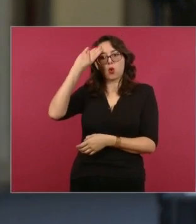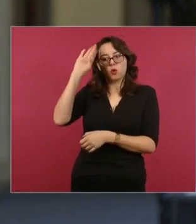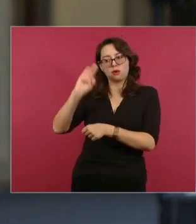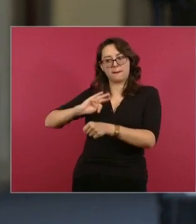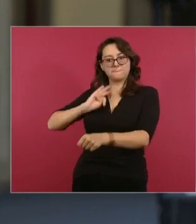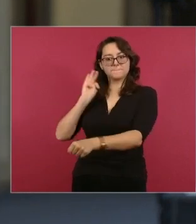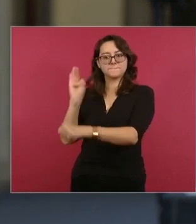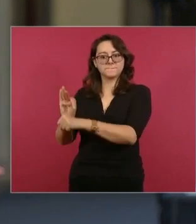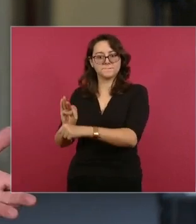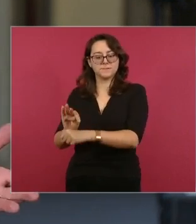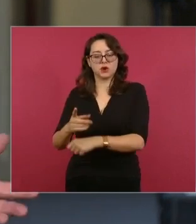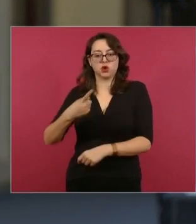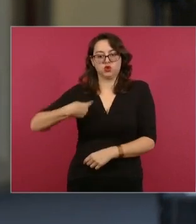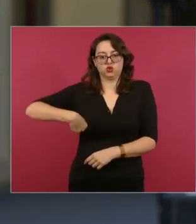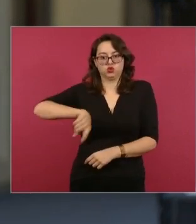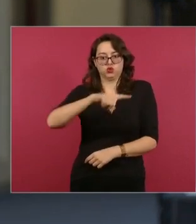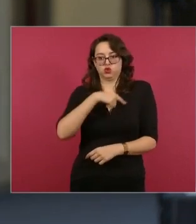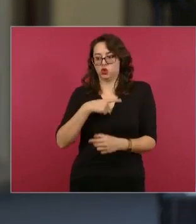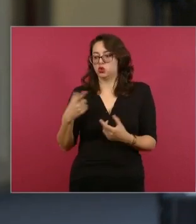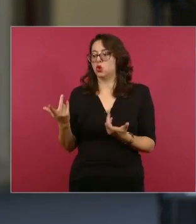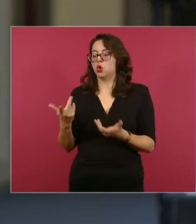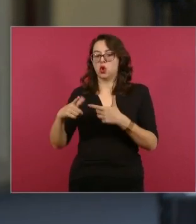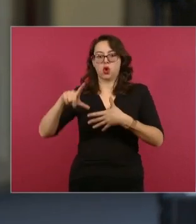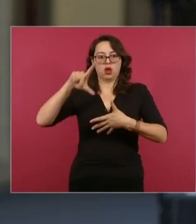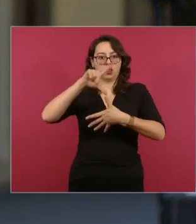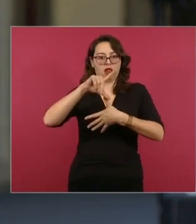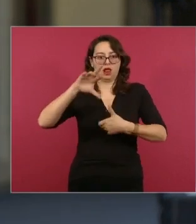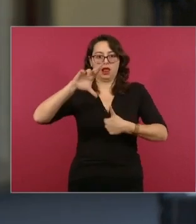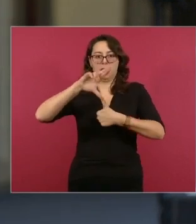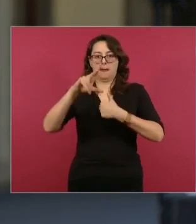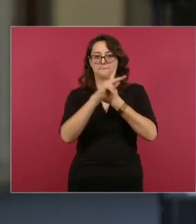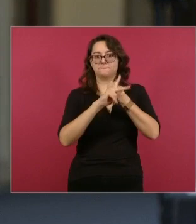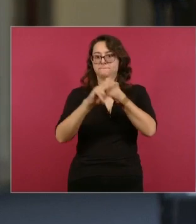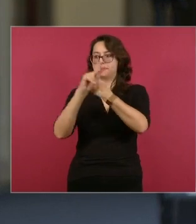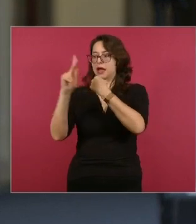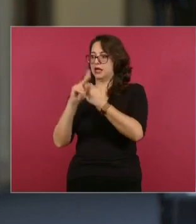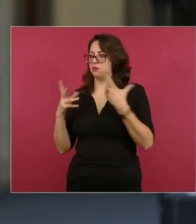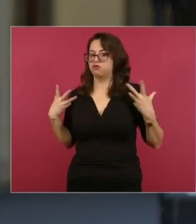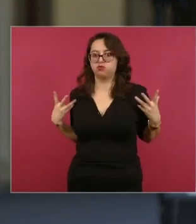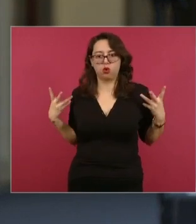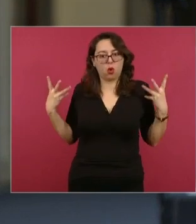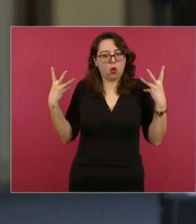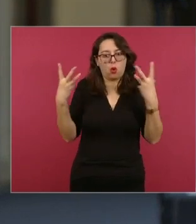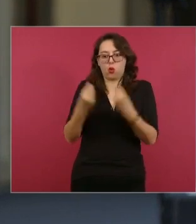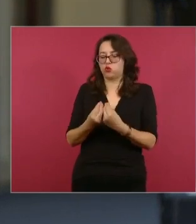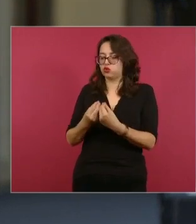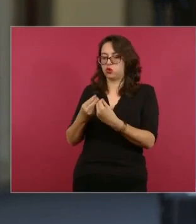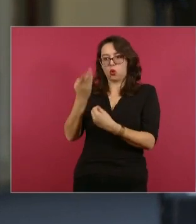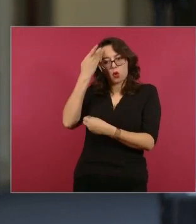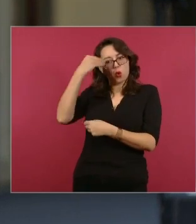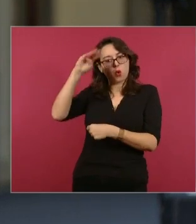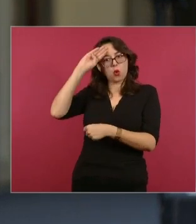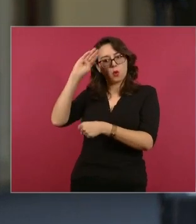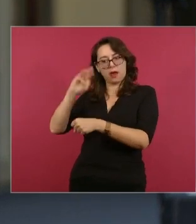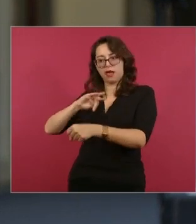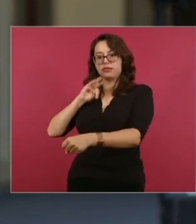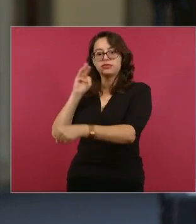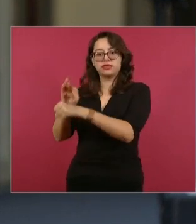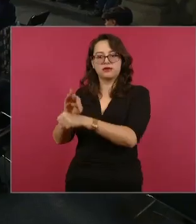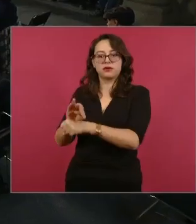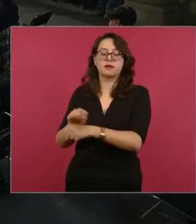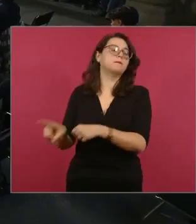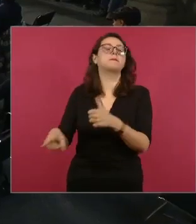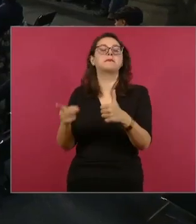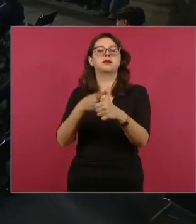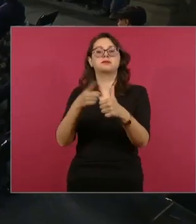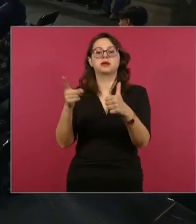de América Latina y el Caribe en esta articulación y como primer tarea nos proponemos juntar 1 millón de